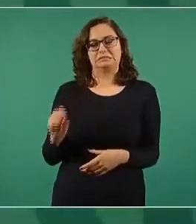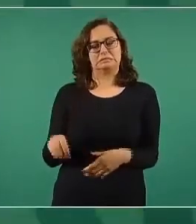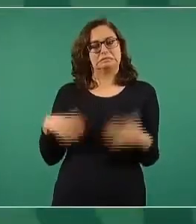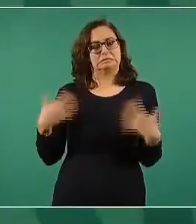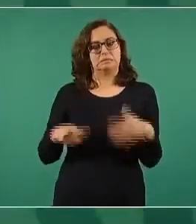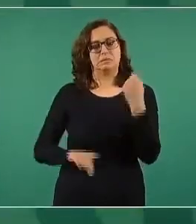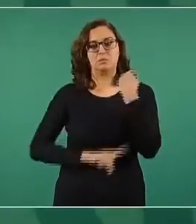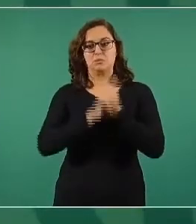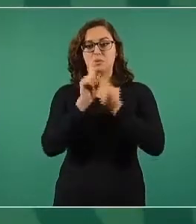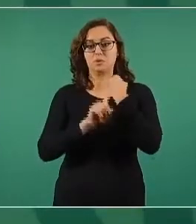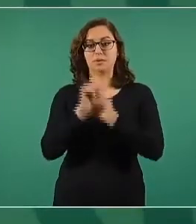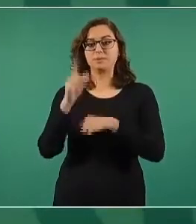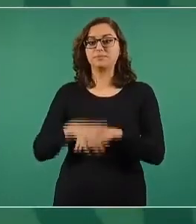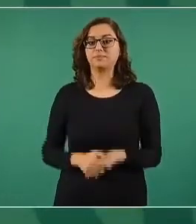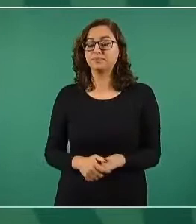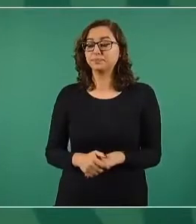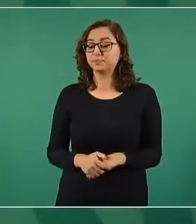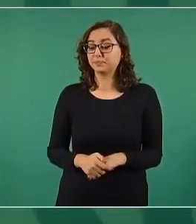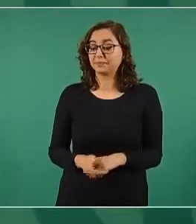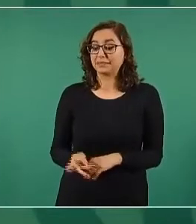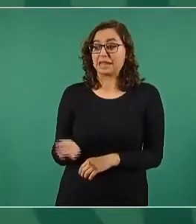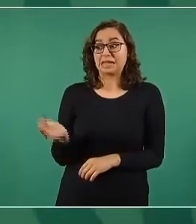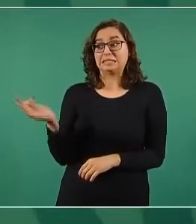Y le dice Díaz Ordaz: si acaso,